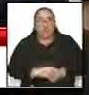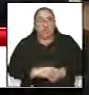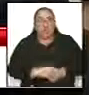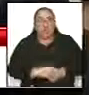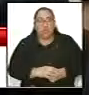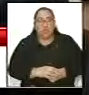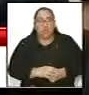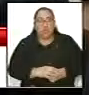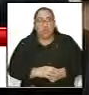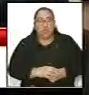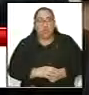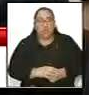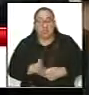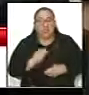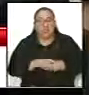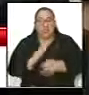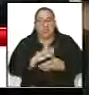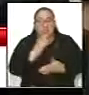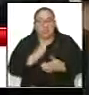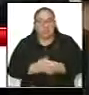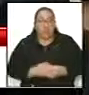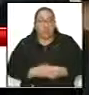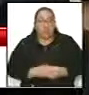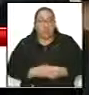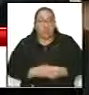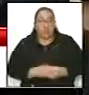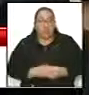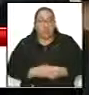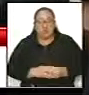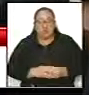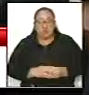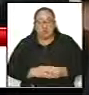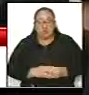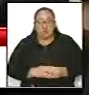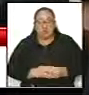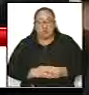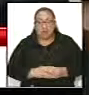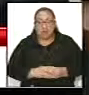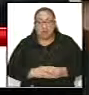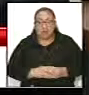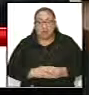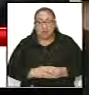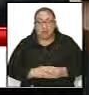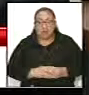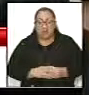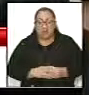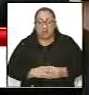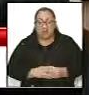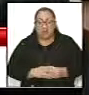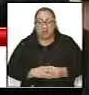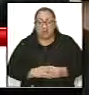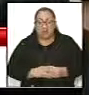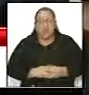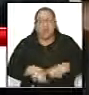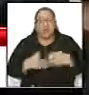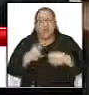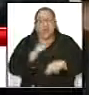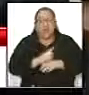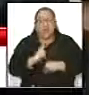tipo de situaciones que nos va a permitir, si así fuera, poder